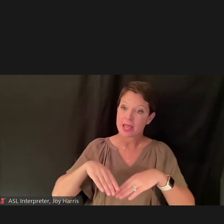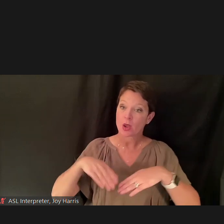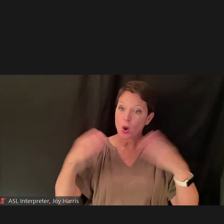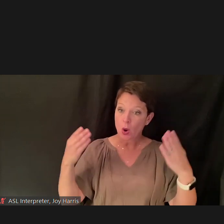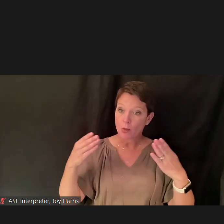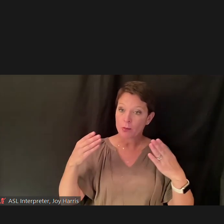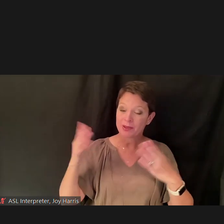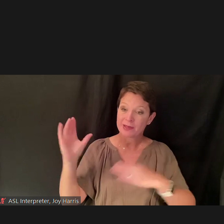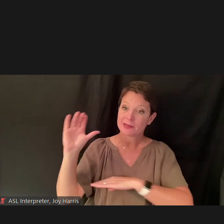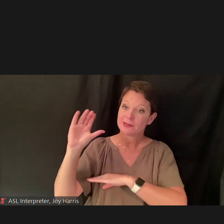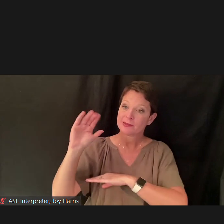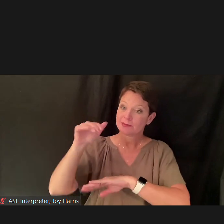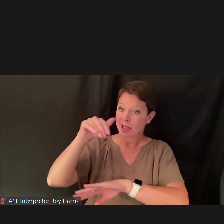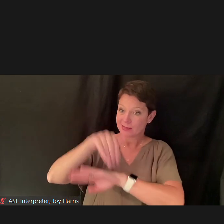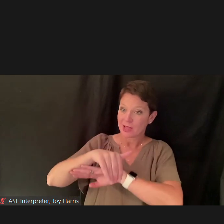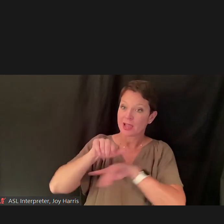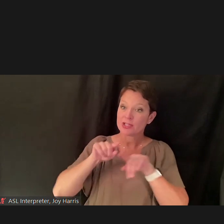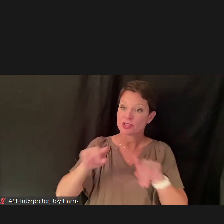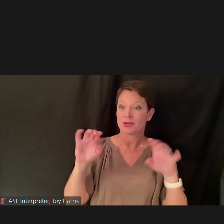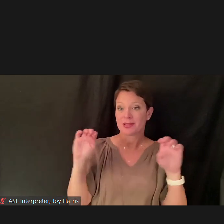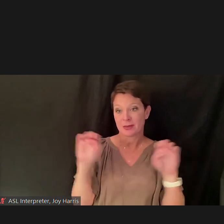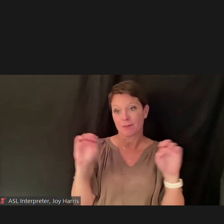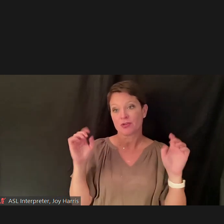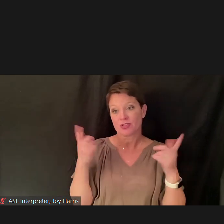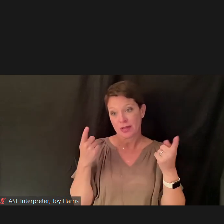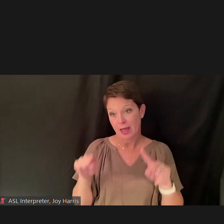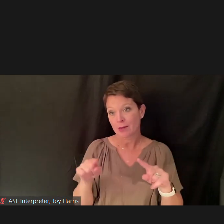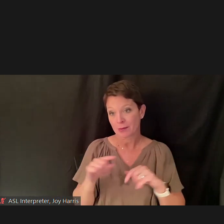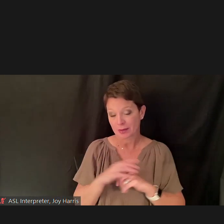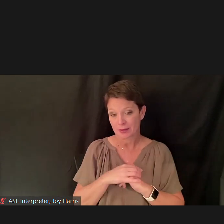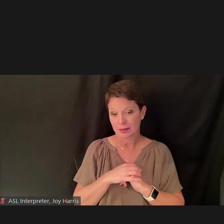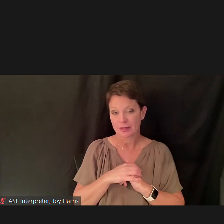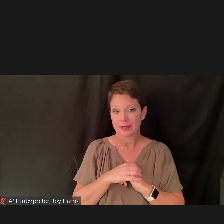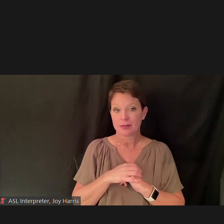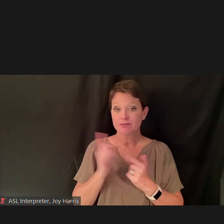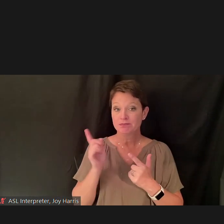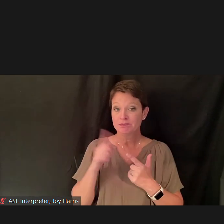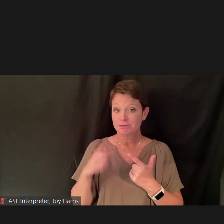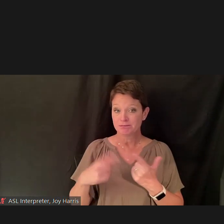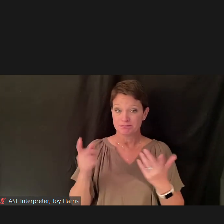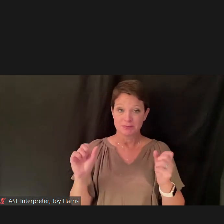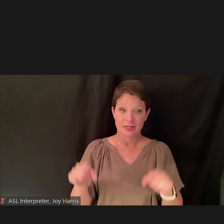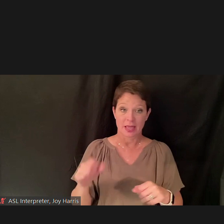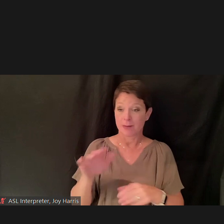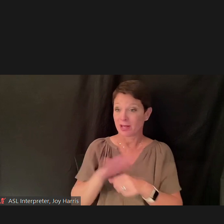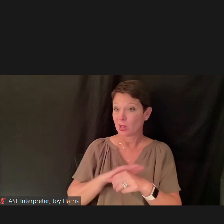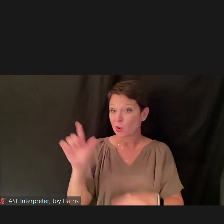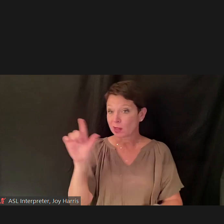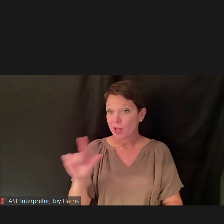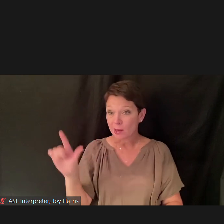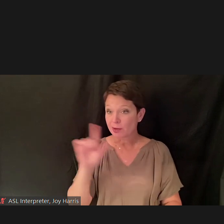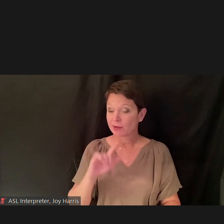son espacios con aire acondicionado que se ofrecen en